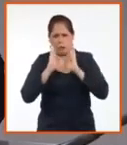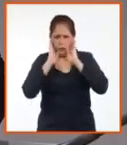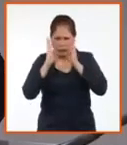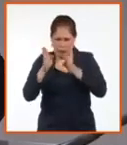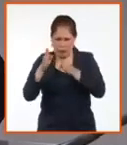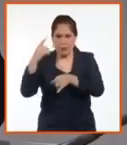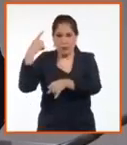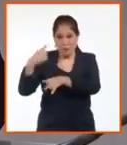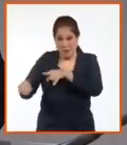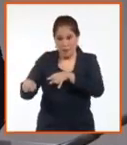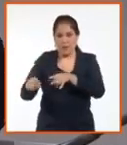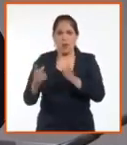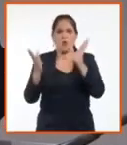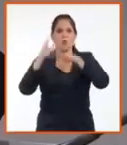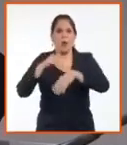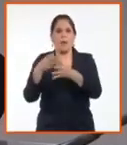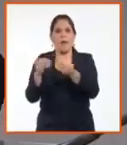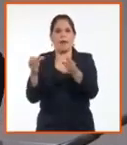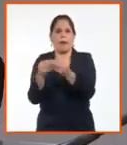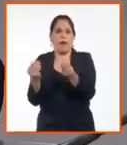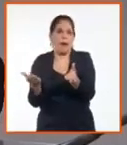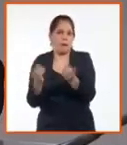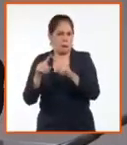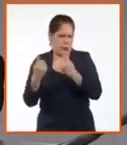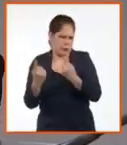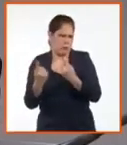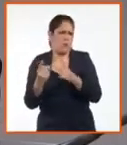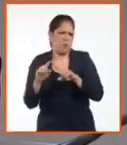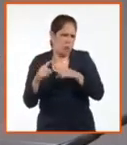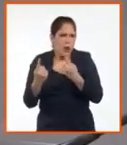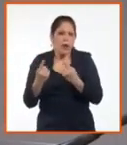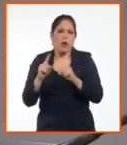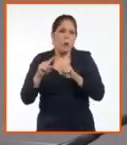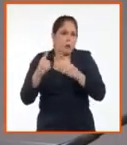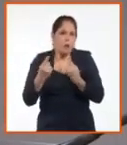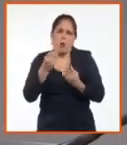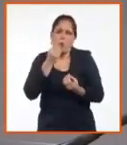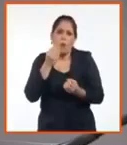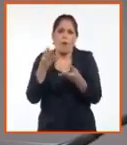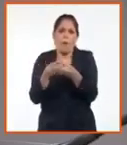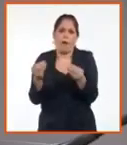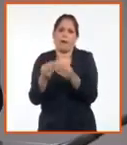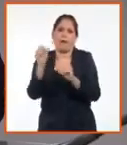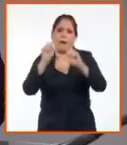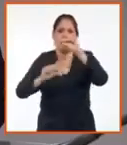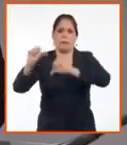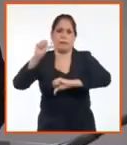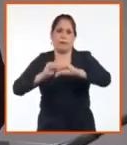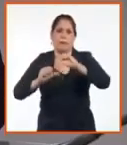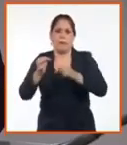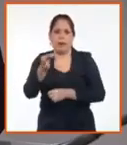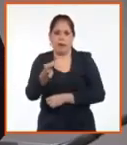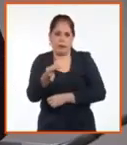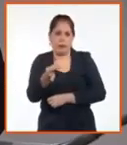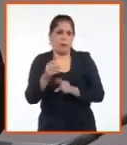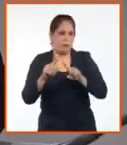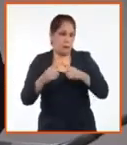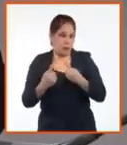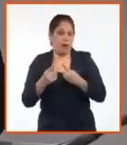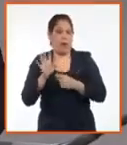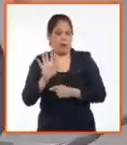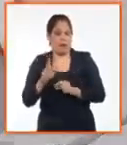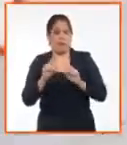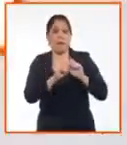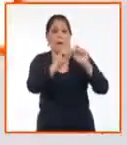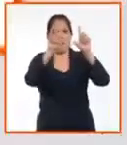de la nota de la materia prima porque no seas cuáles son entonces las causas por el cual no tenemos esas materias primas entonces en la isla a la mina se puede